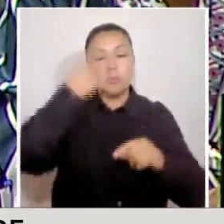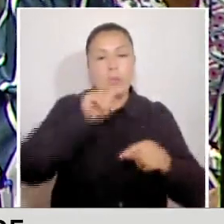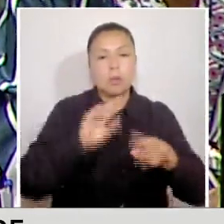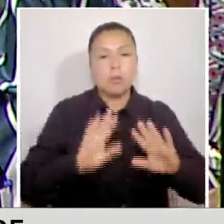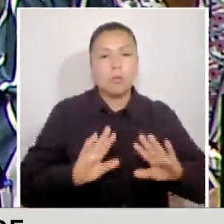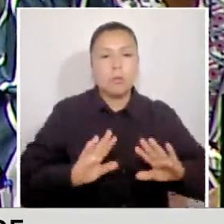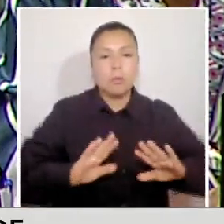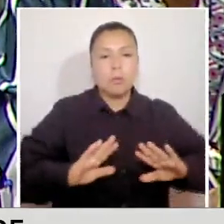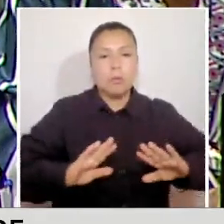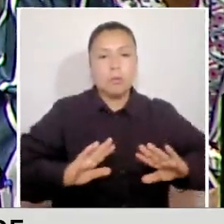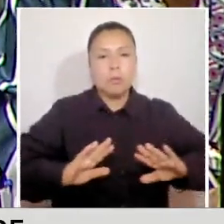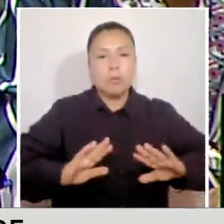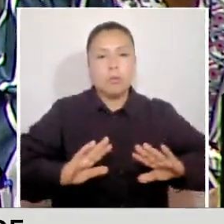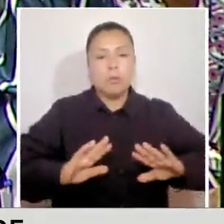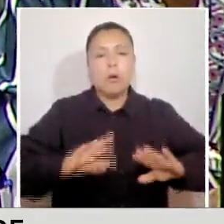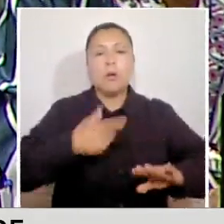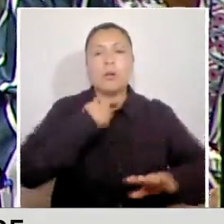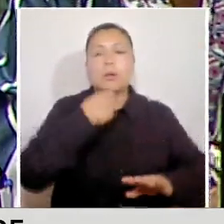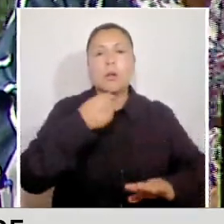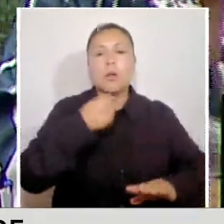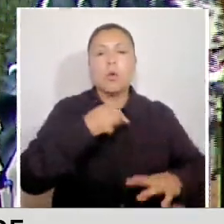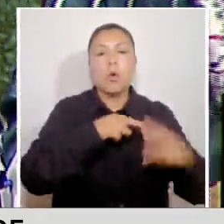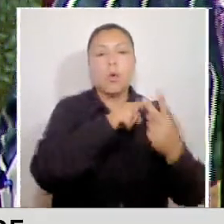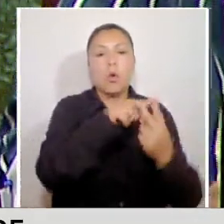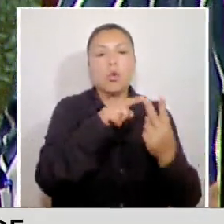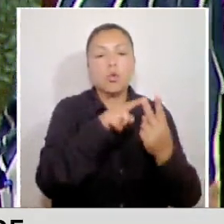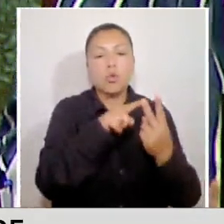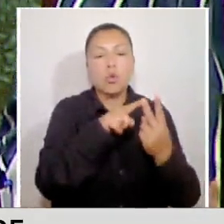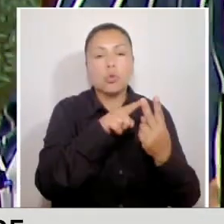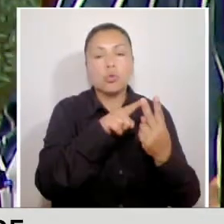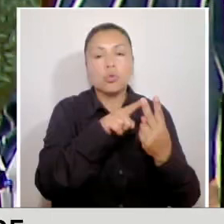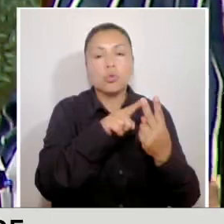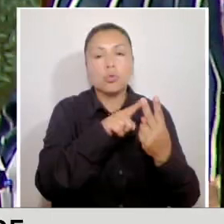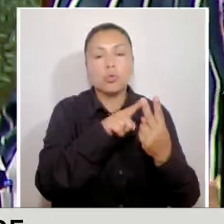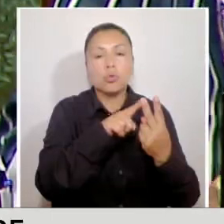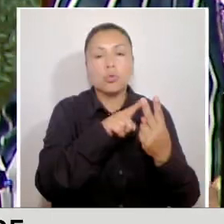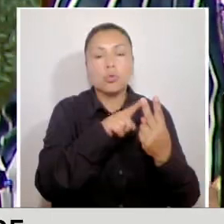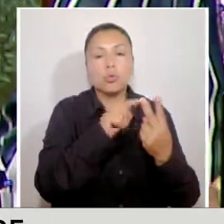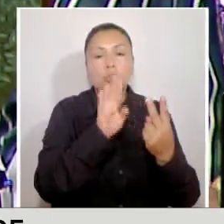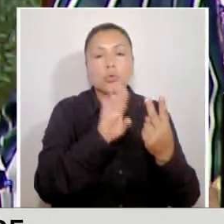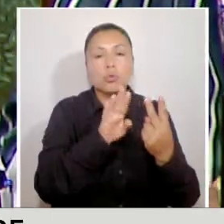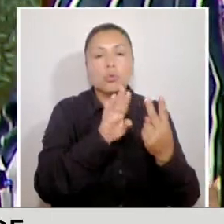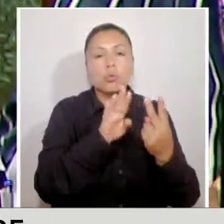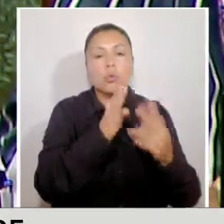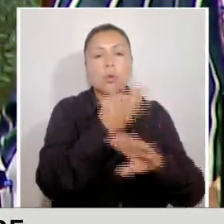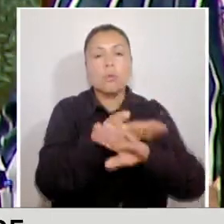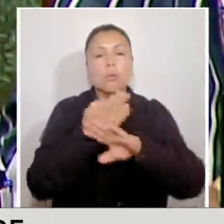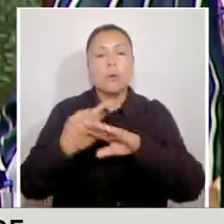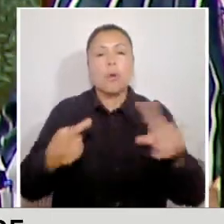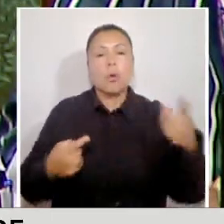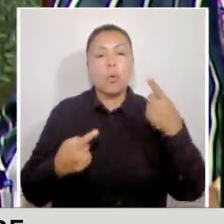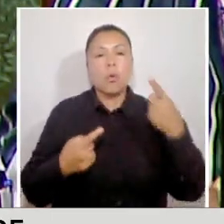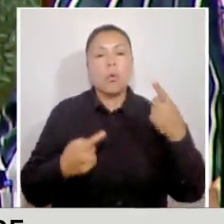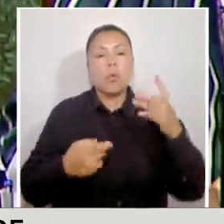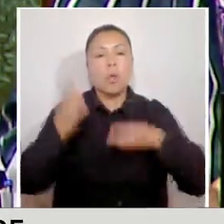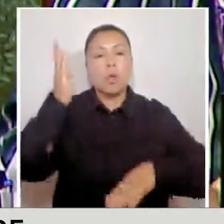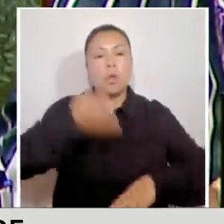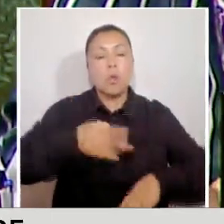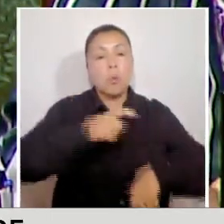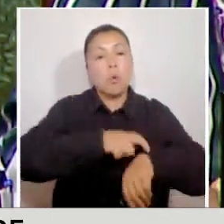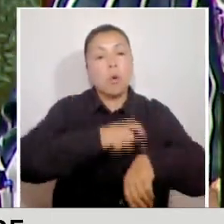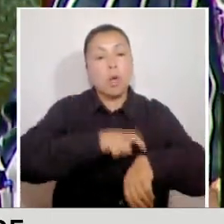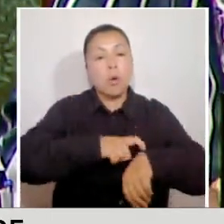cierto que quiero quiero hacer dos dos eh solicitudes una que suspendamos por la hora